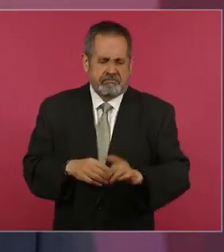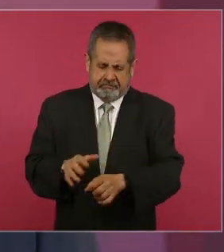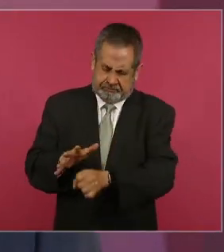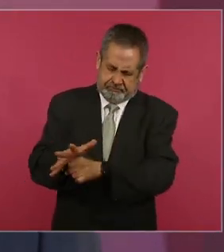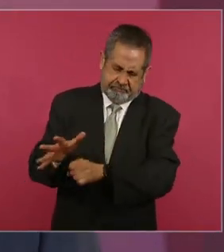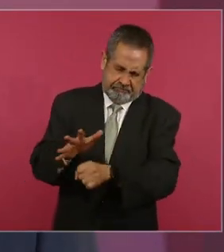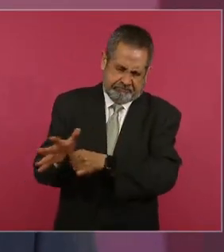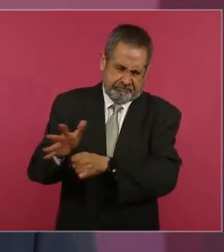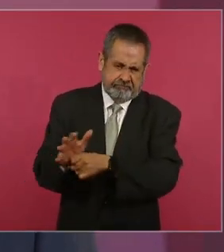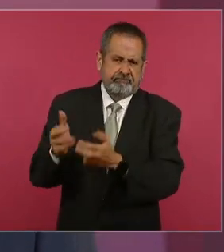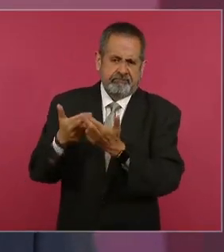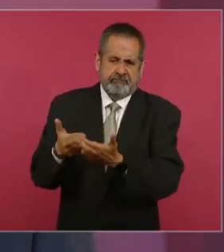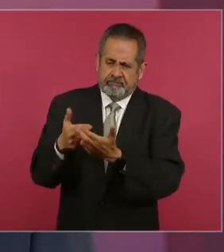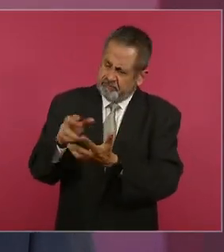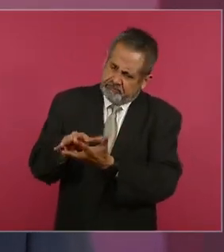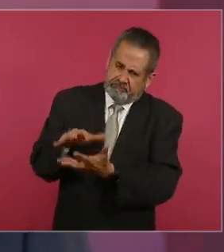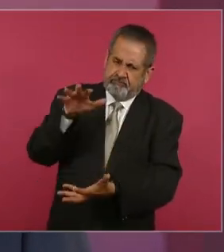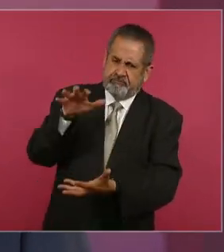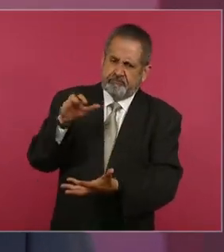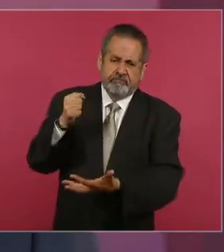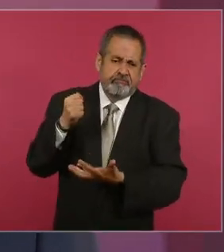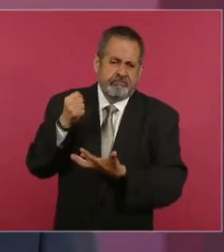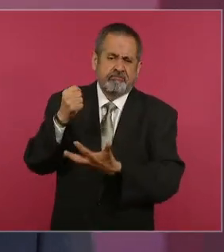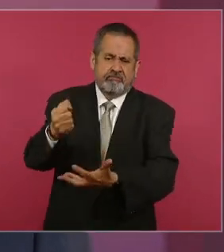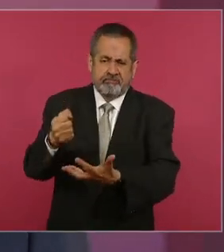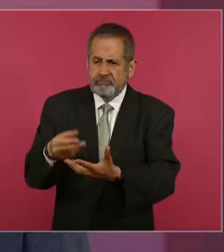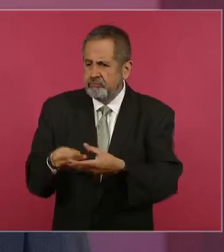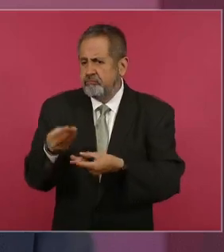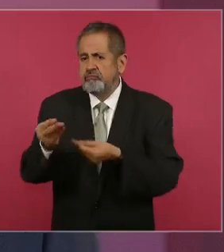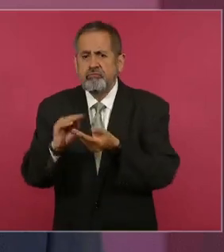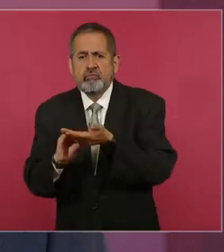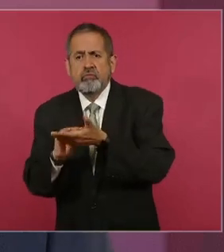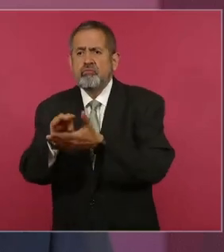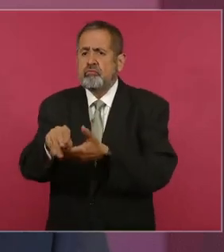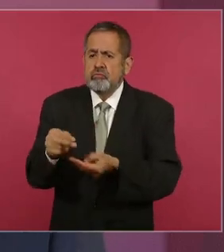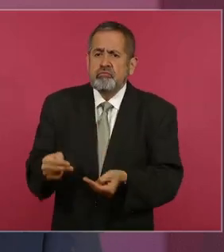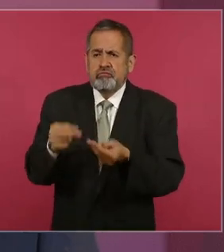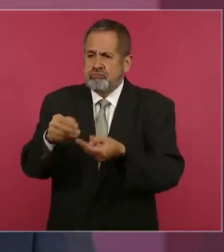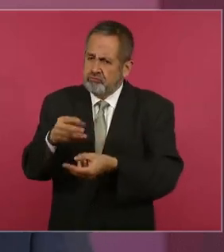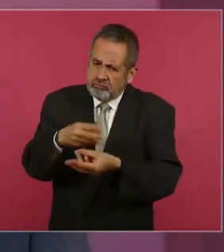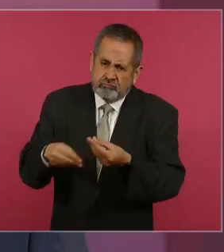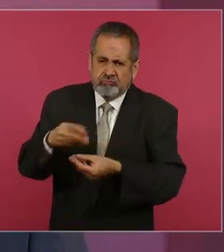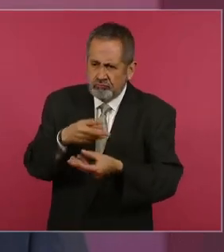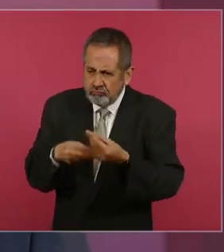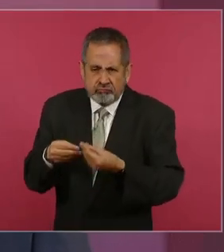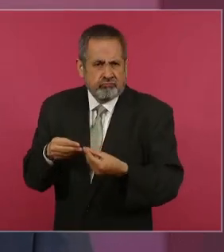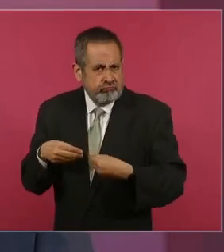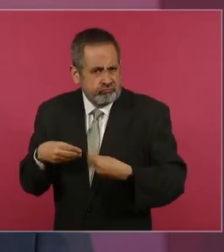Tenemos el presupuesto suficiente. Se va a invertir en Acapulco como nunca,